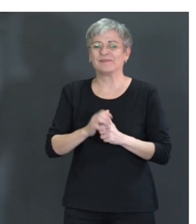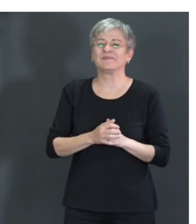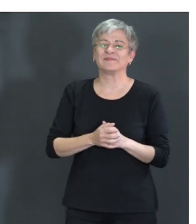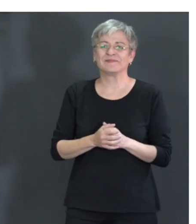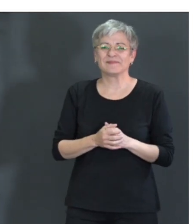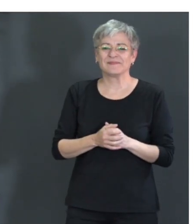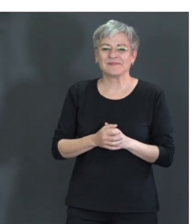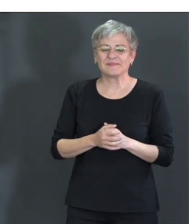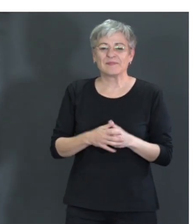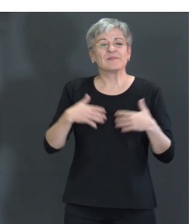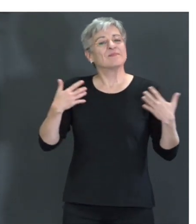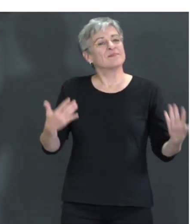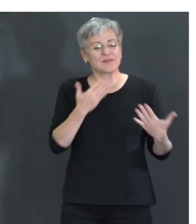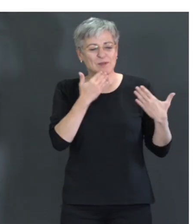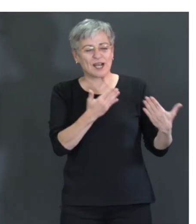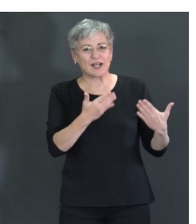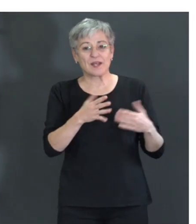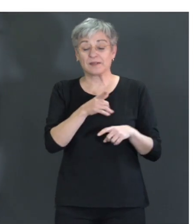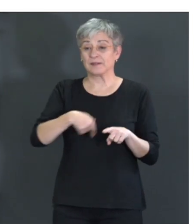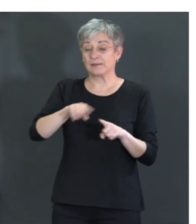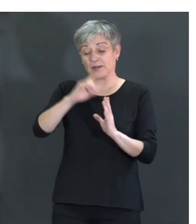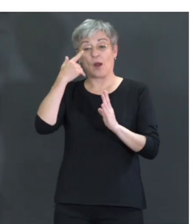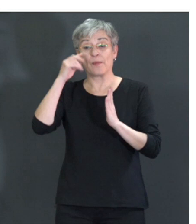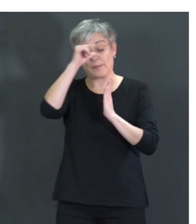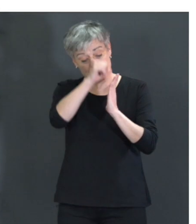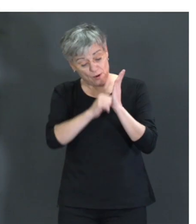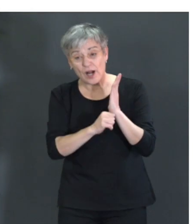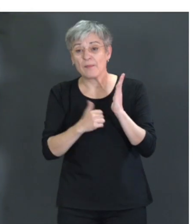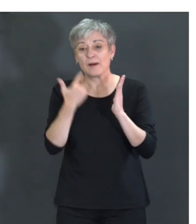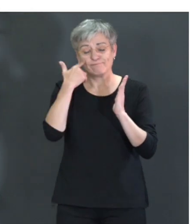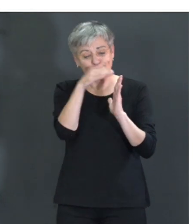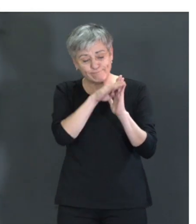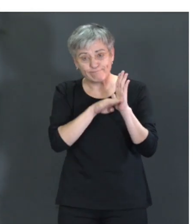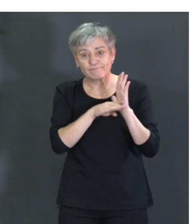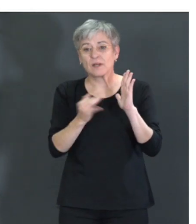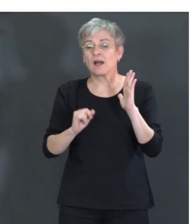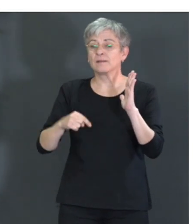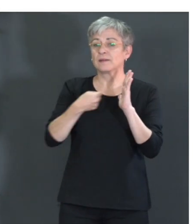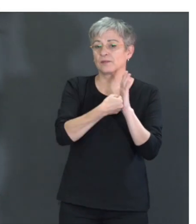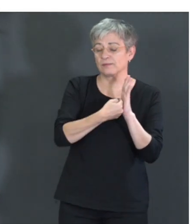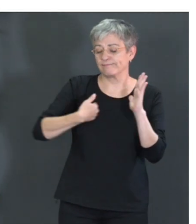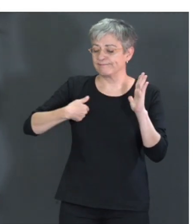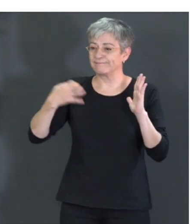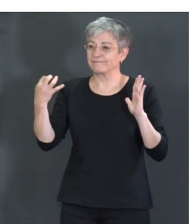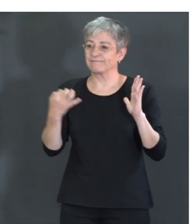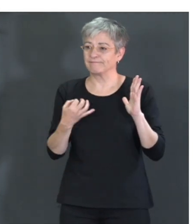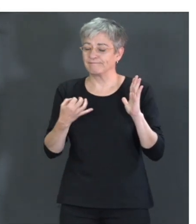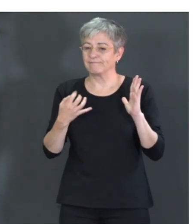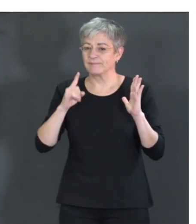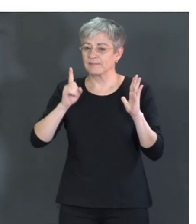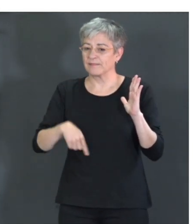gracias, Enrique. Bueno, quienes hayáis consultado el programa habréis visto que estaba también previsto que estuviera con